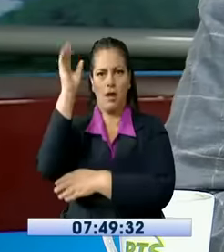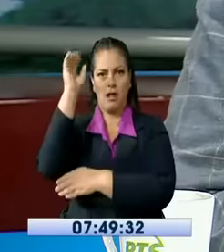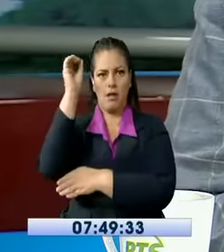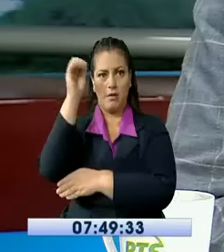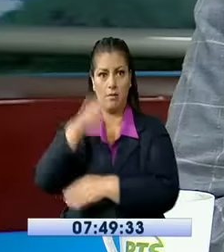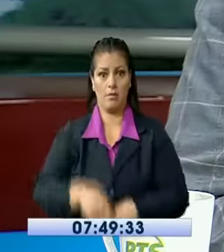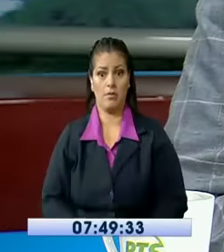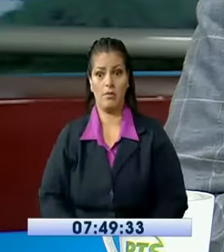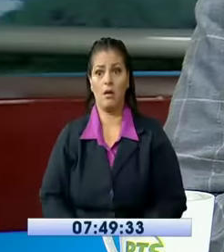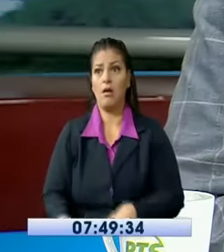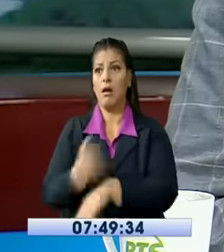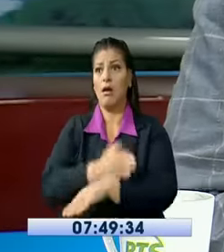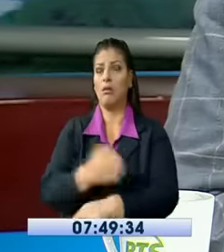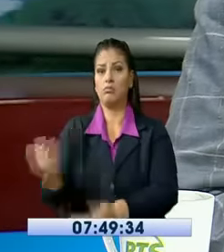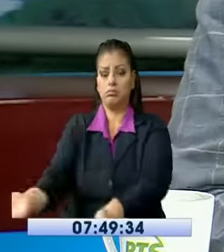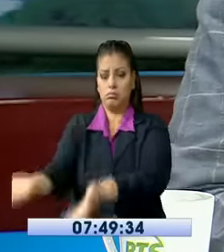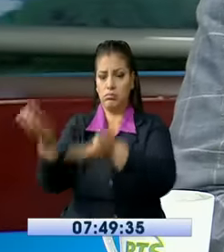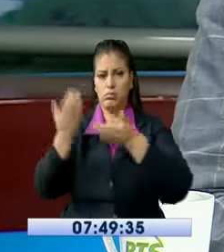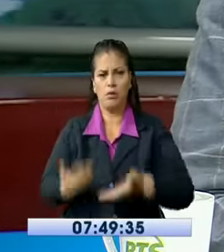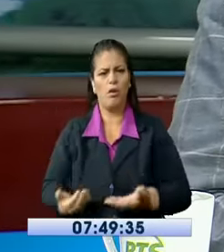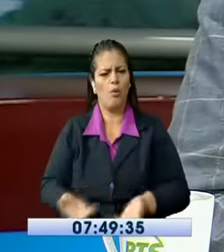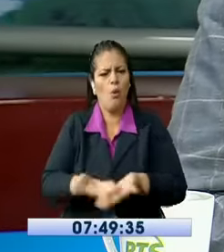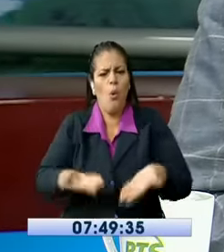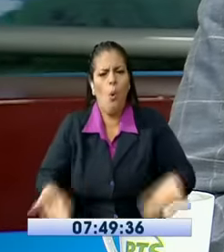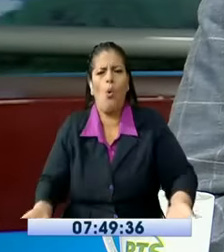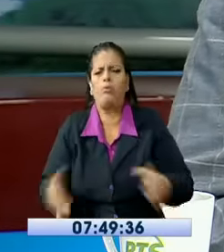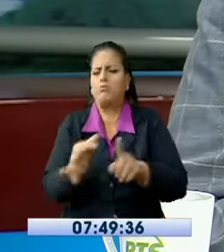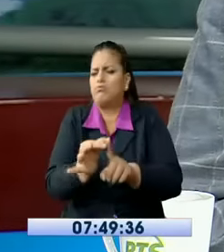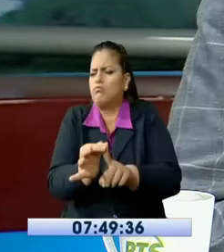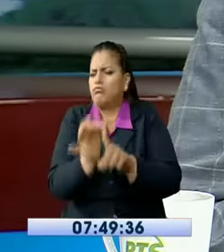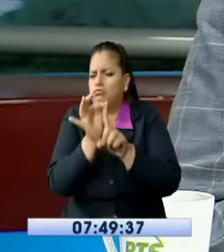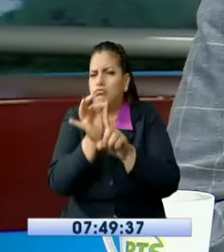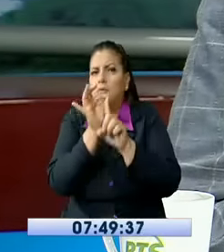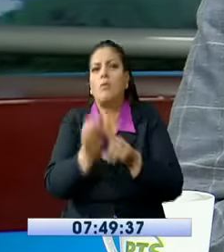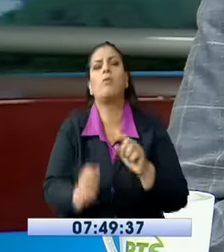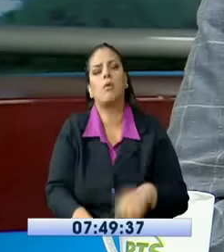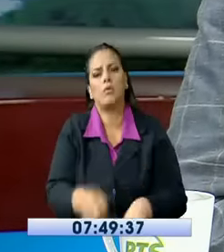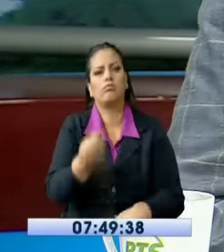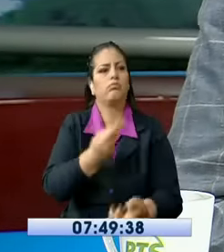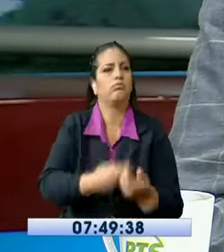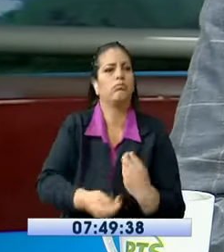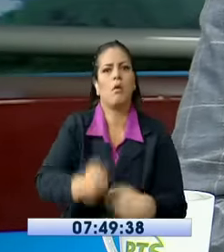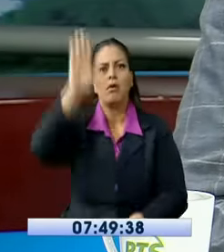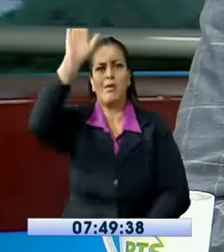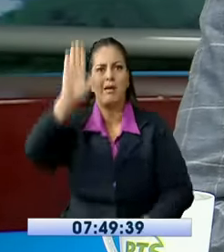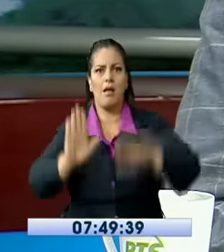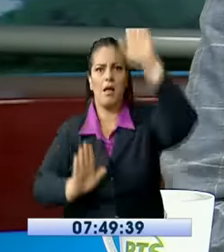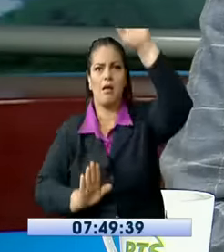nacional, más bien al presidente de la República, durante su visita a países árabes.